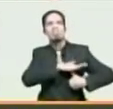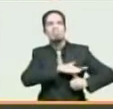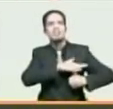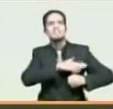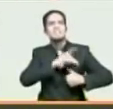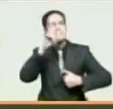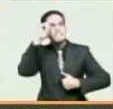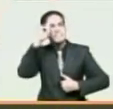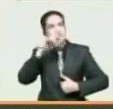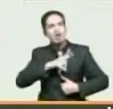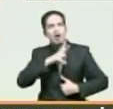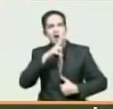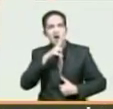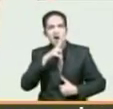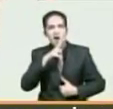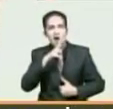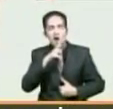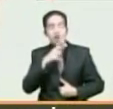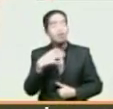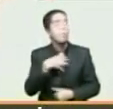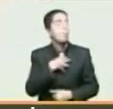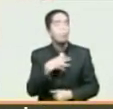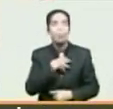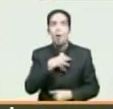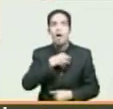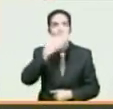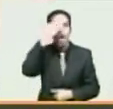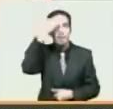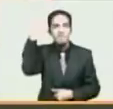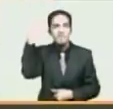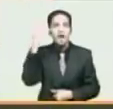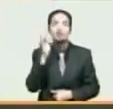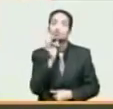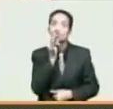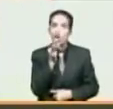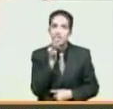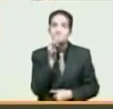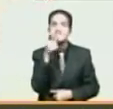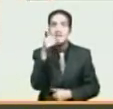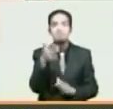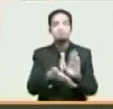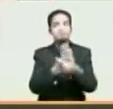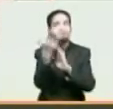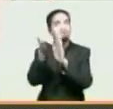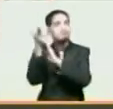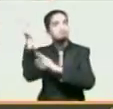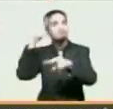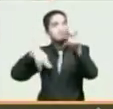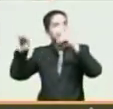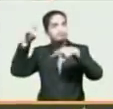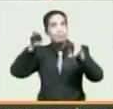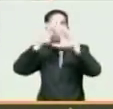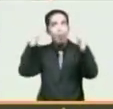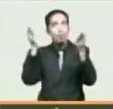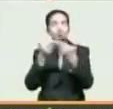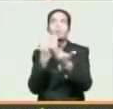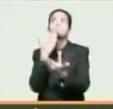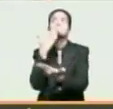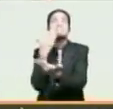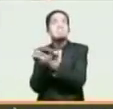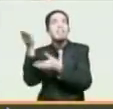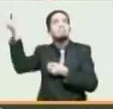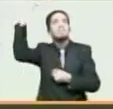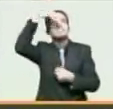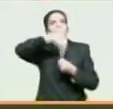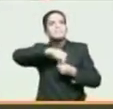perversa y criminal, no se nos puede olvidar que todavía andan por el mundo pidiendo a gritos la intervención de